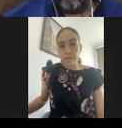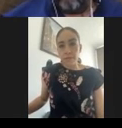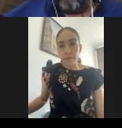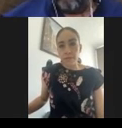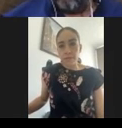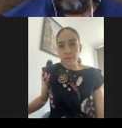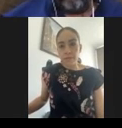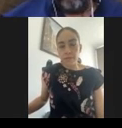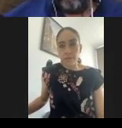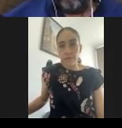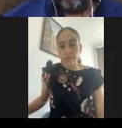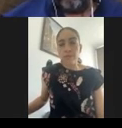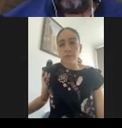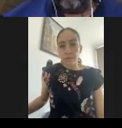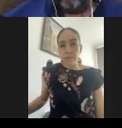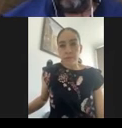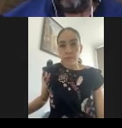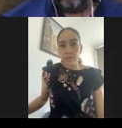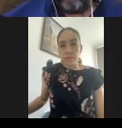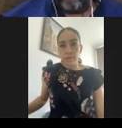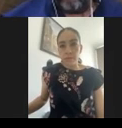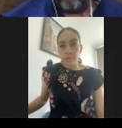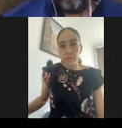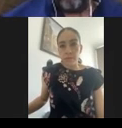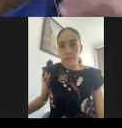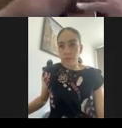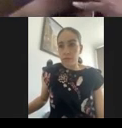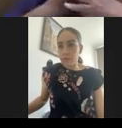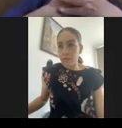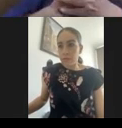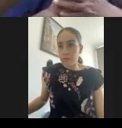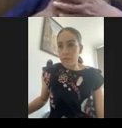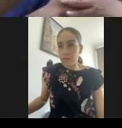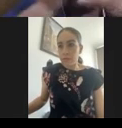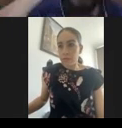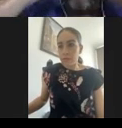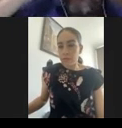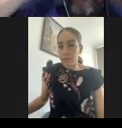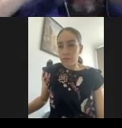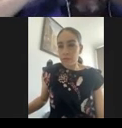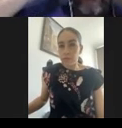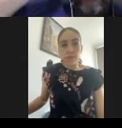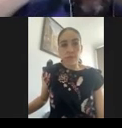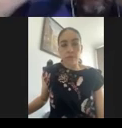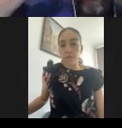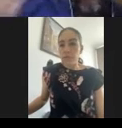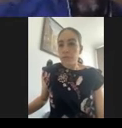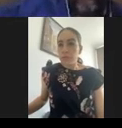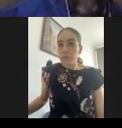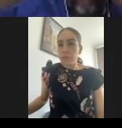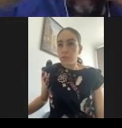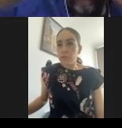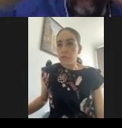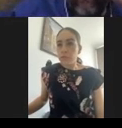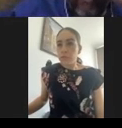De la vía recreativa. Que vámonos retomando y vámonos reforzando para que no solamente quede haya quedado de una manera